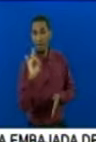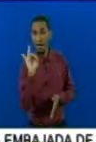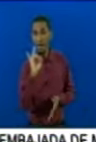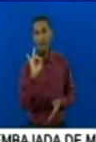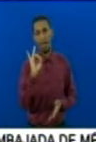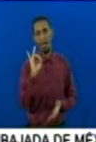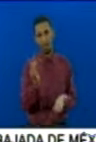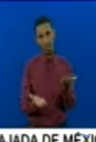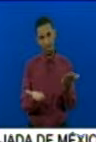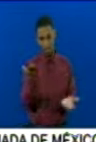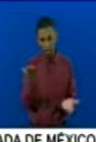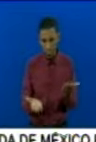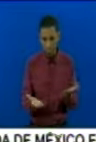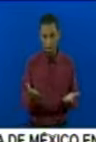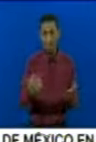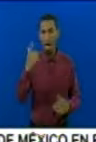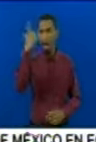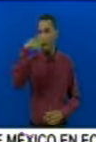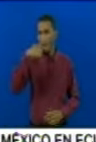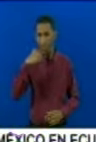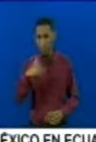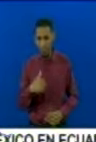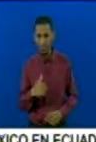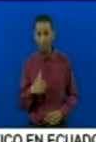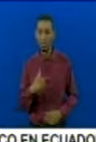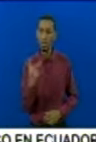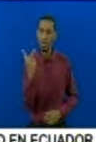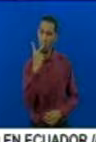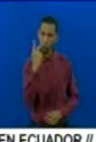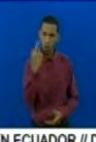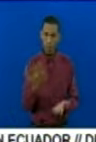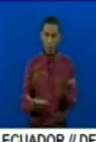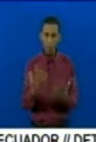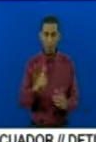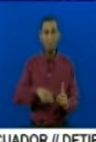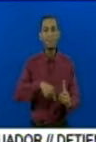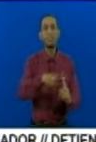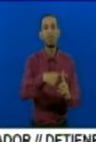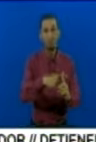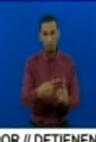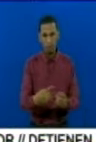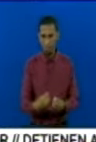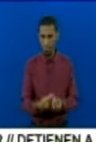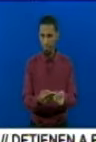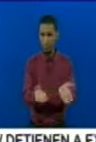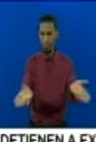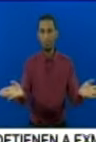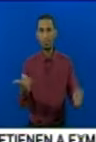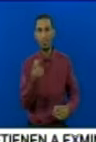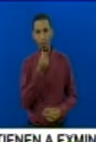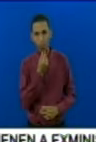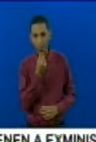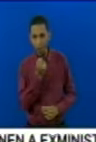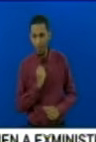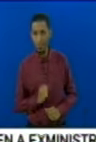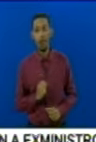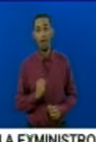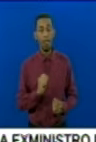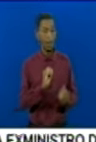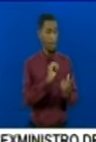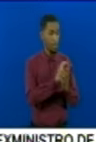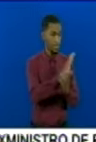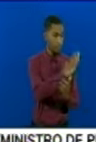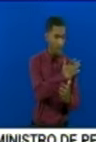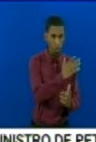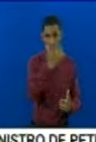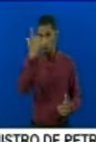norma de la canasta del mes de abril, el kilogramo adicional para estos consumidores correspondientes a marzo y abril. Y por